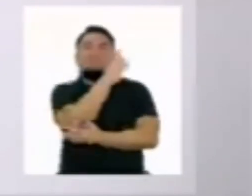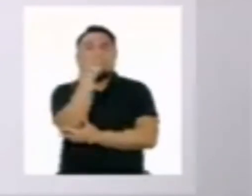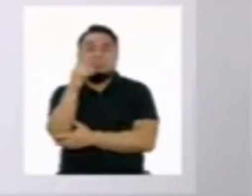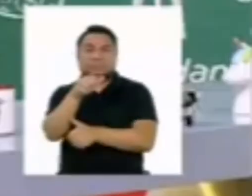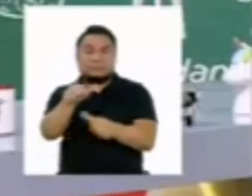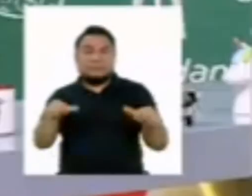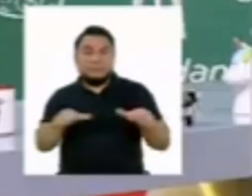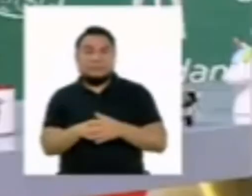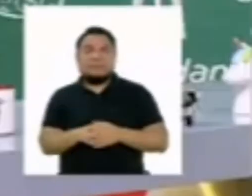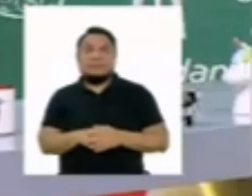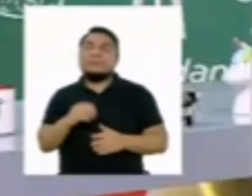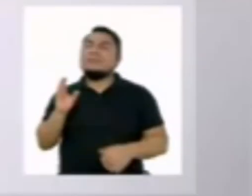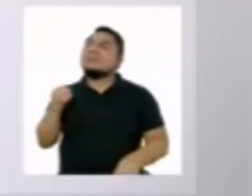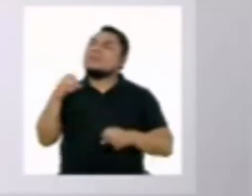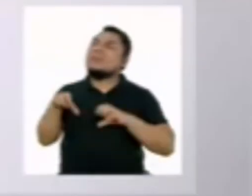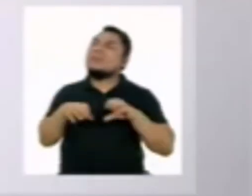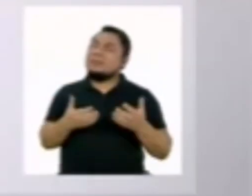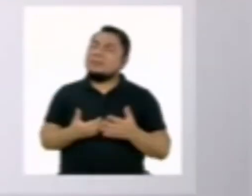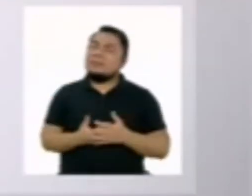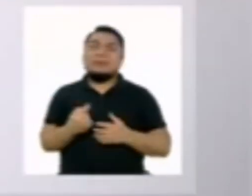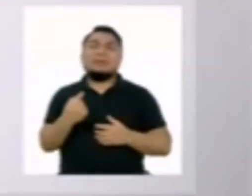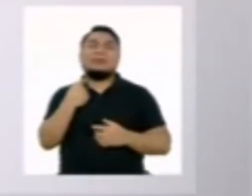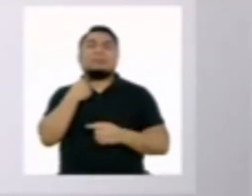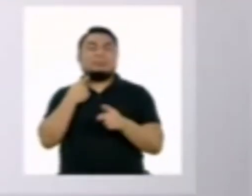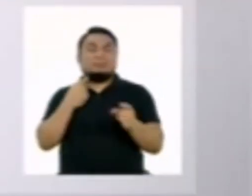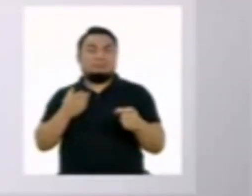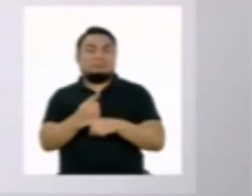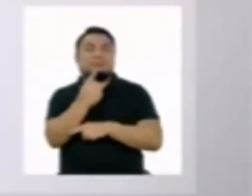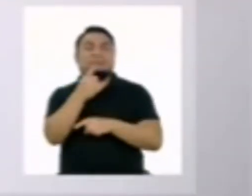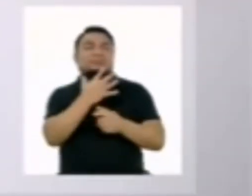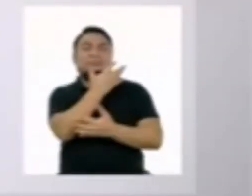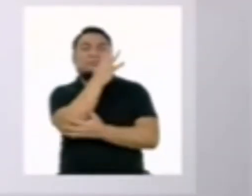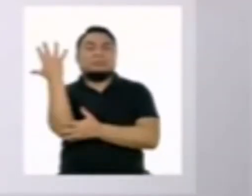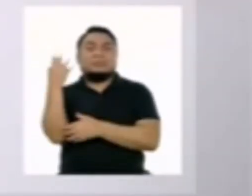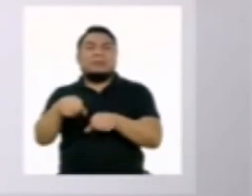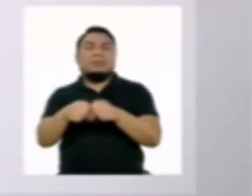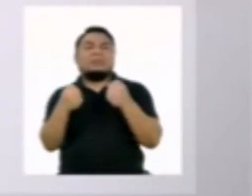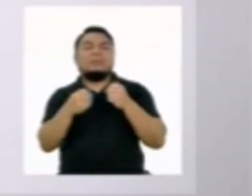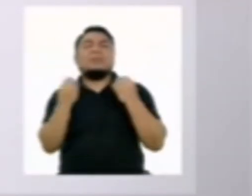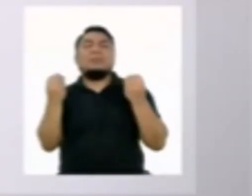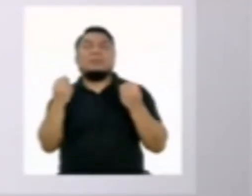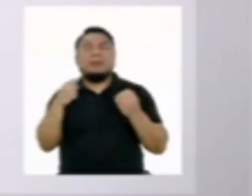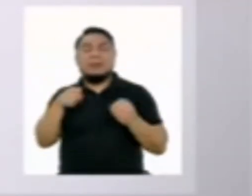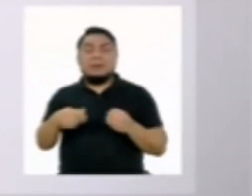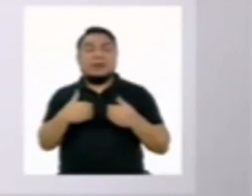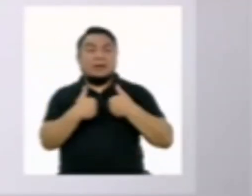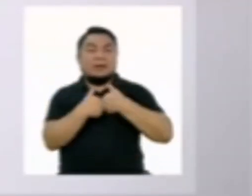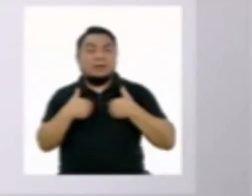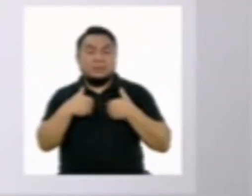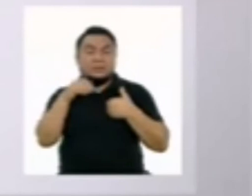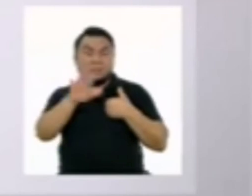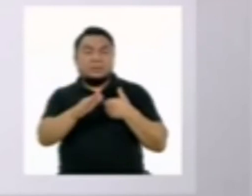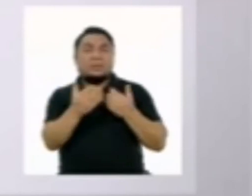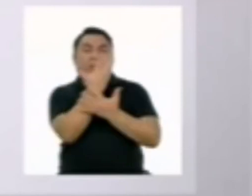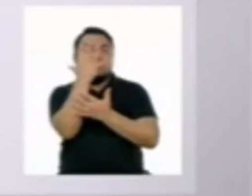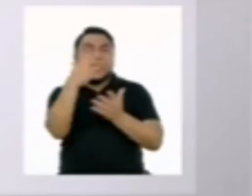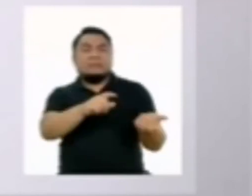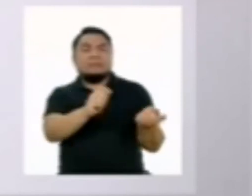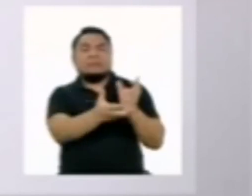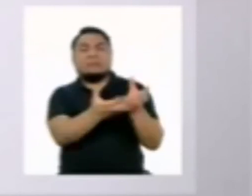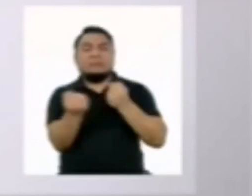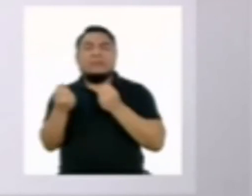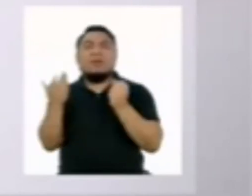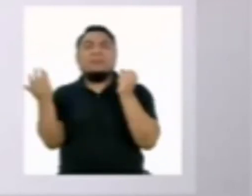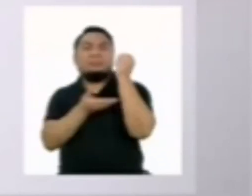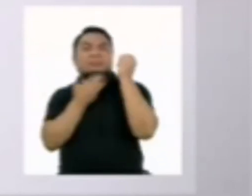biodiversidad local. ¿Y cómo lo hacen? Afectan la biodiversidad porque desplazan a las especies nativas, también por medio